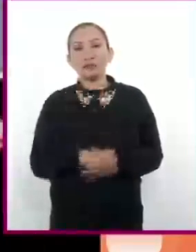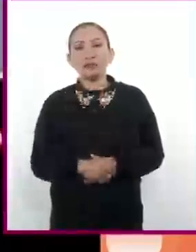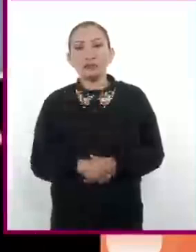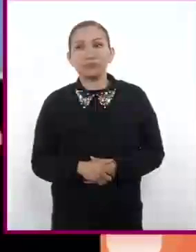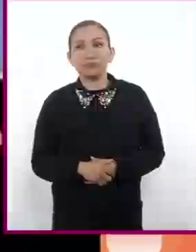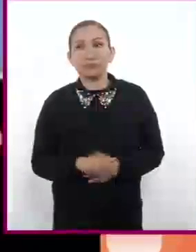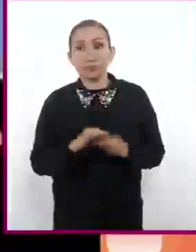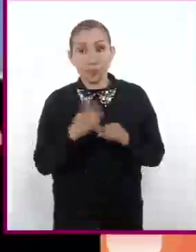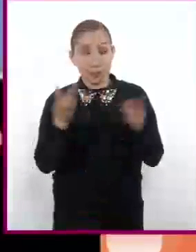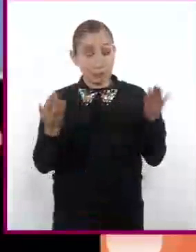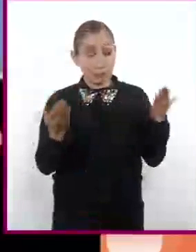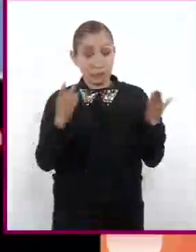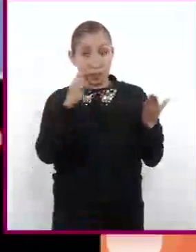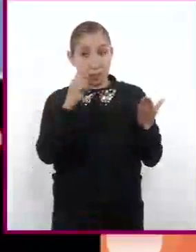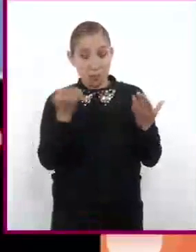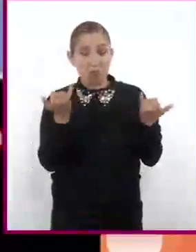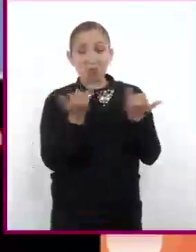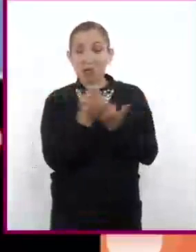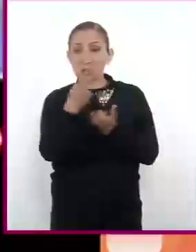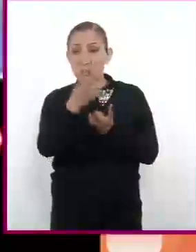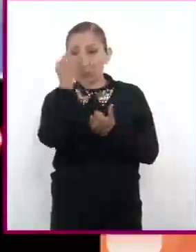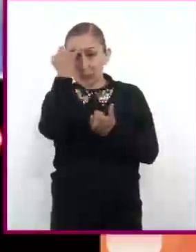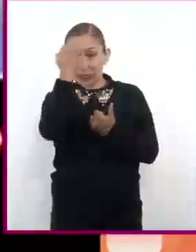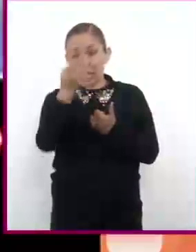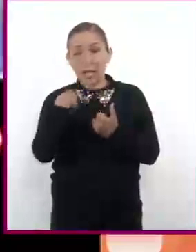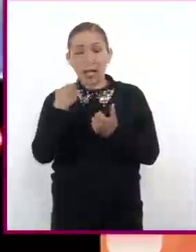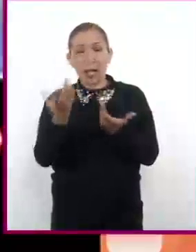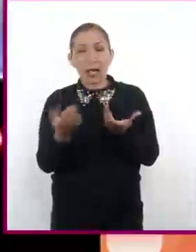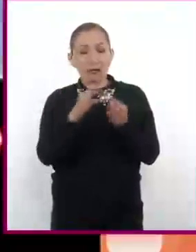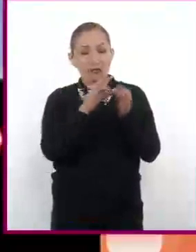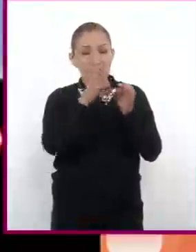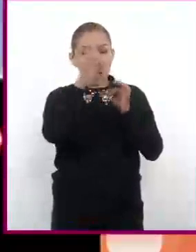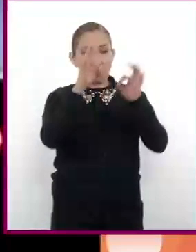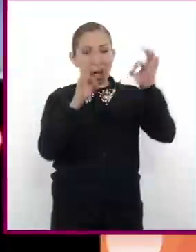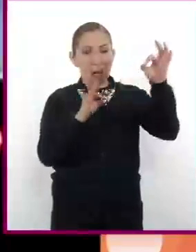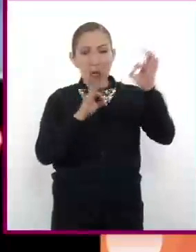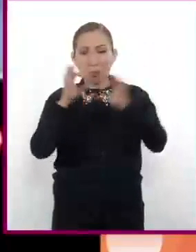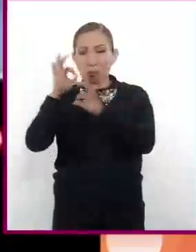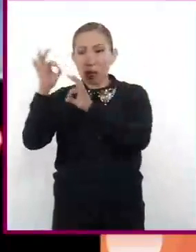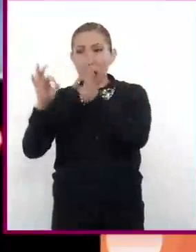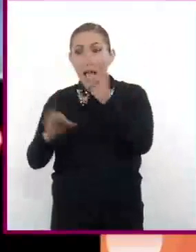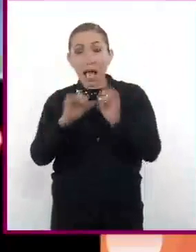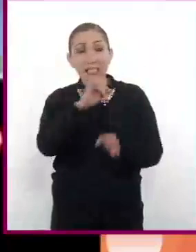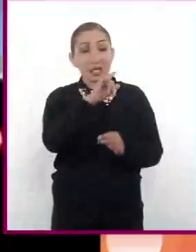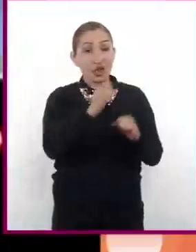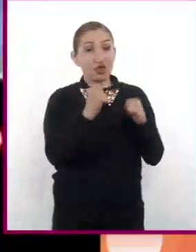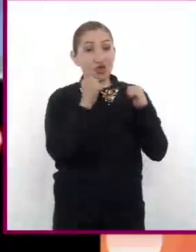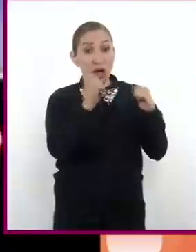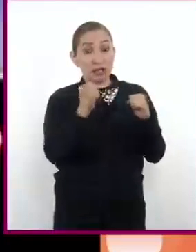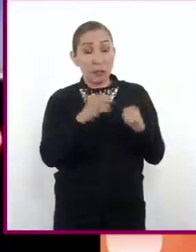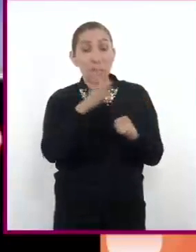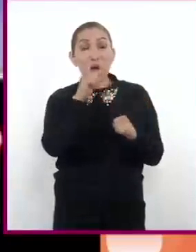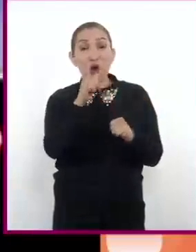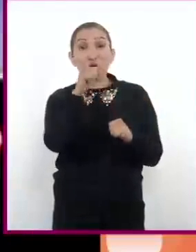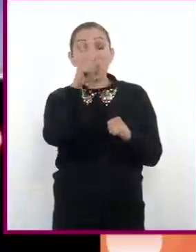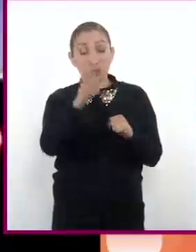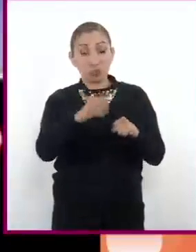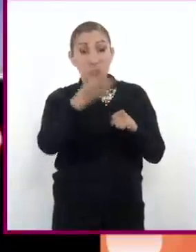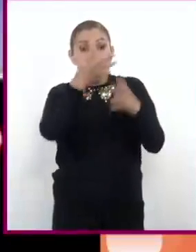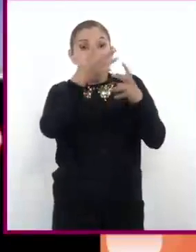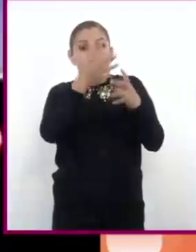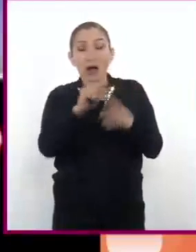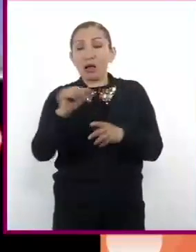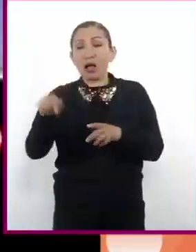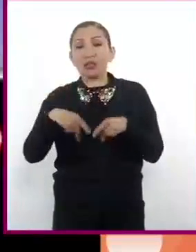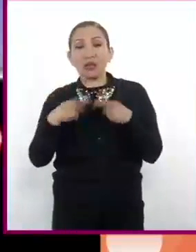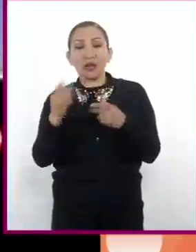El modelo de Arrhenius es congruente con su teoría de la disociación electrolítica, pues los ácidos fuertes conducen mejor la corriente eléctrica